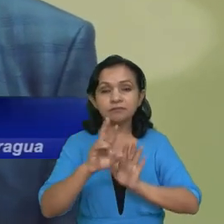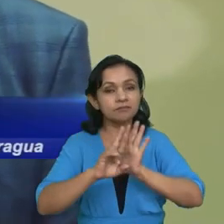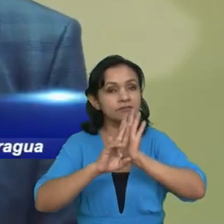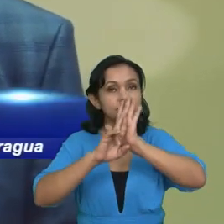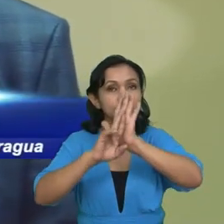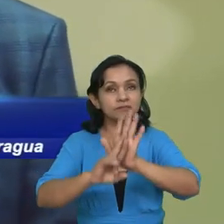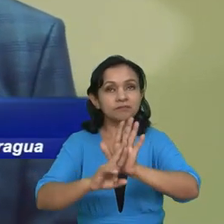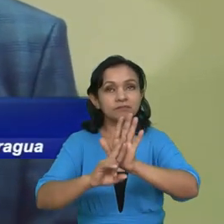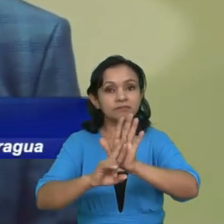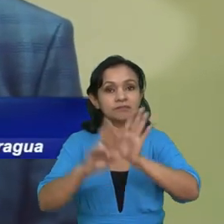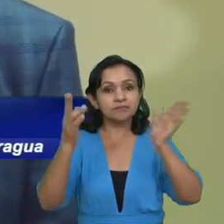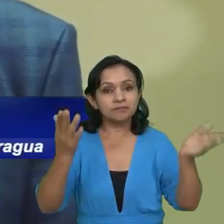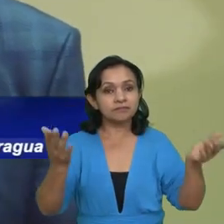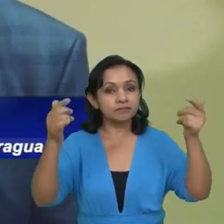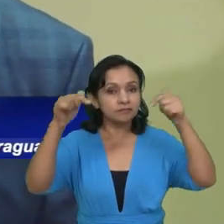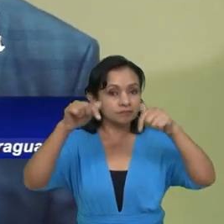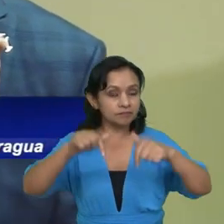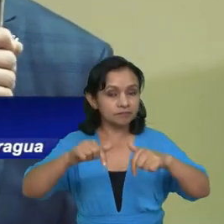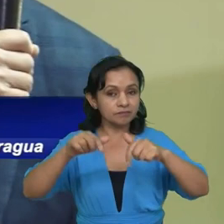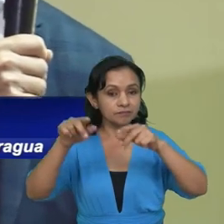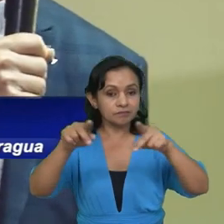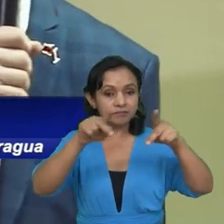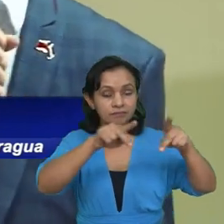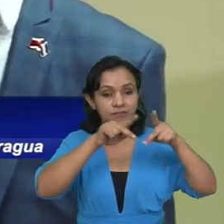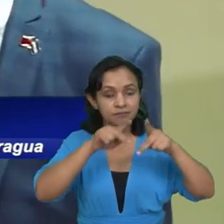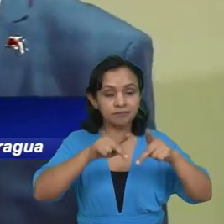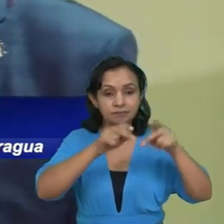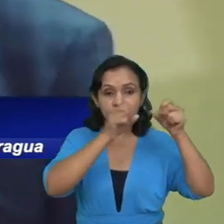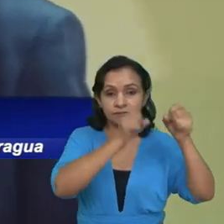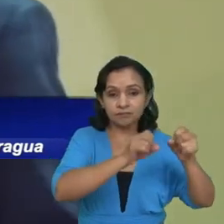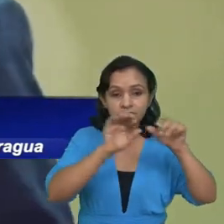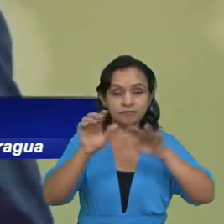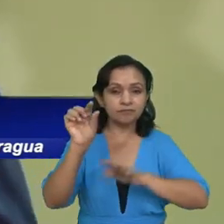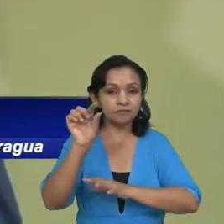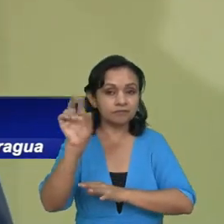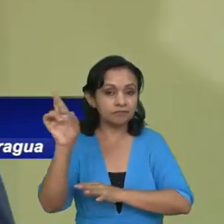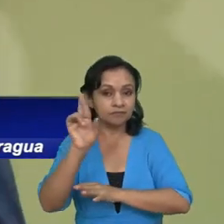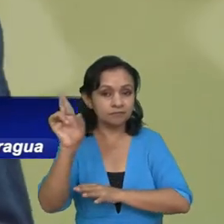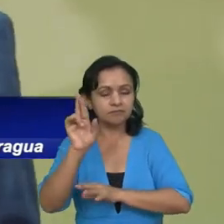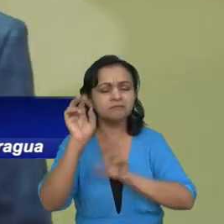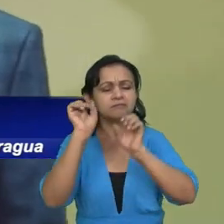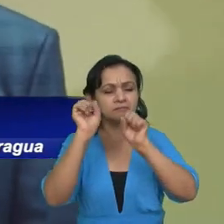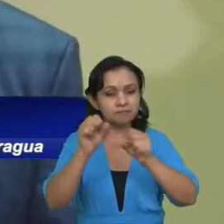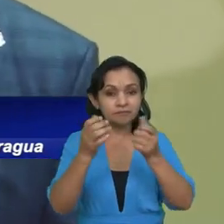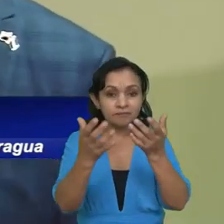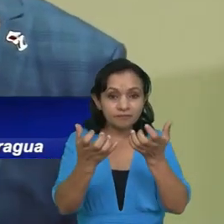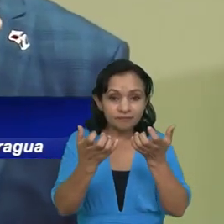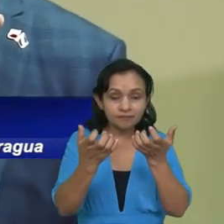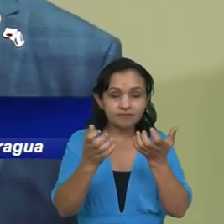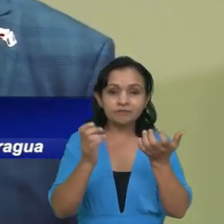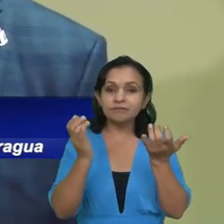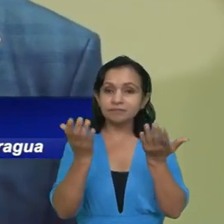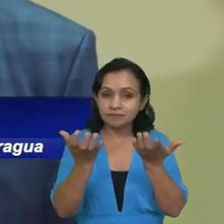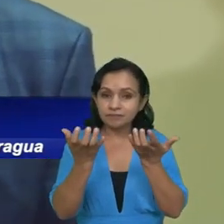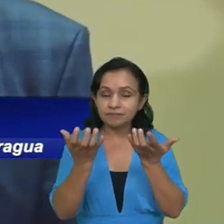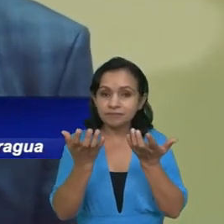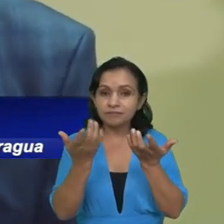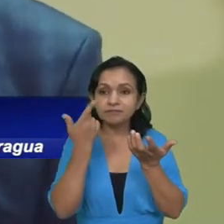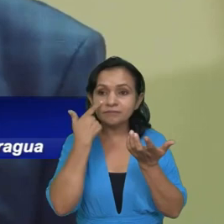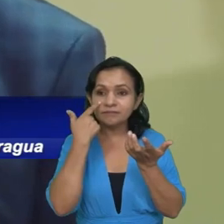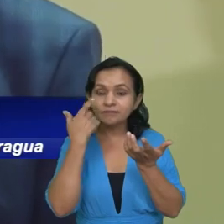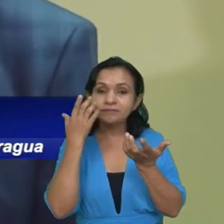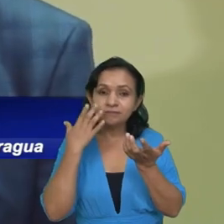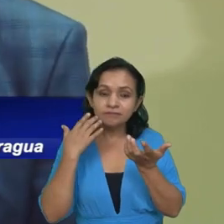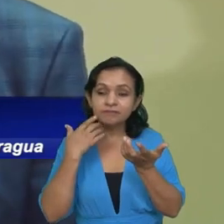ahora ayala los productores productoras de frijol también quiere tener esta